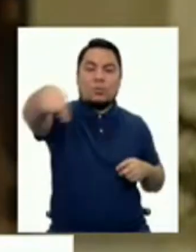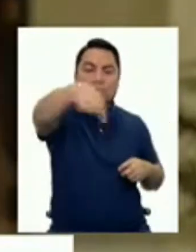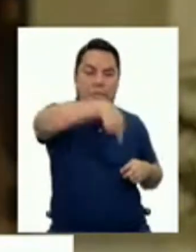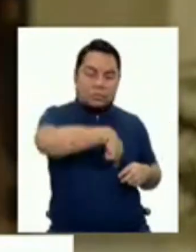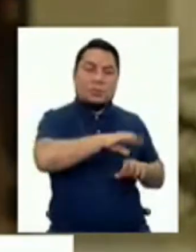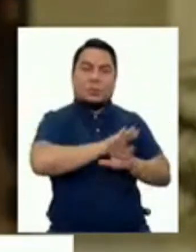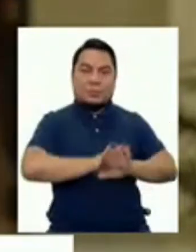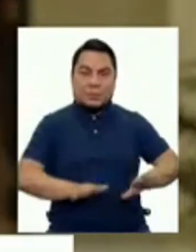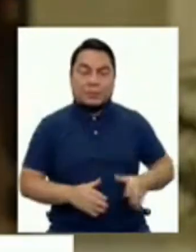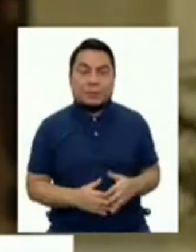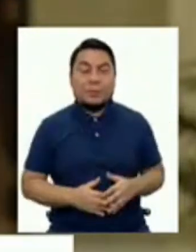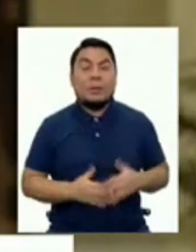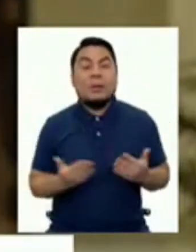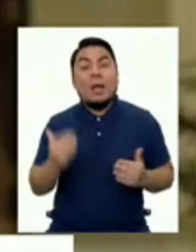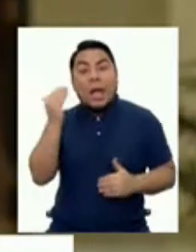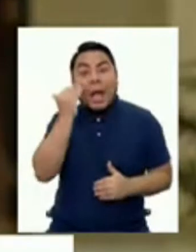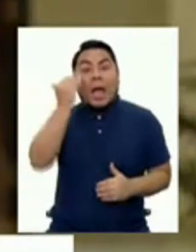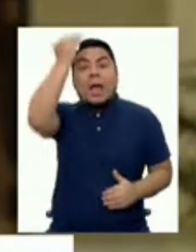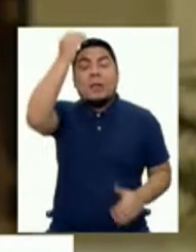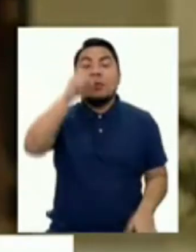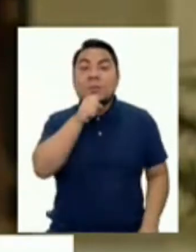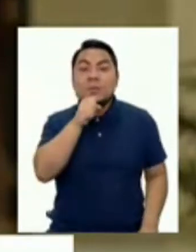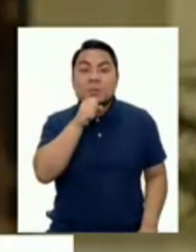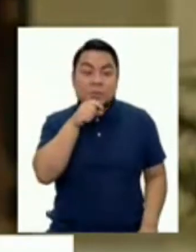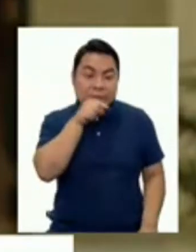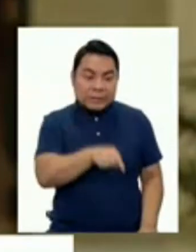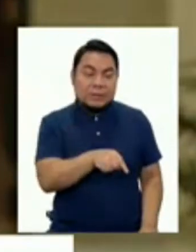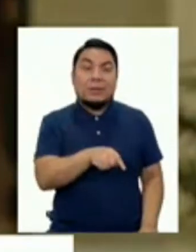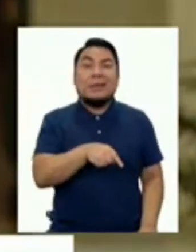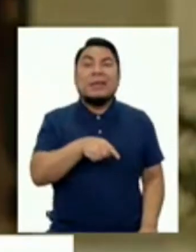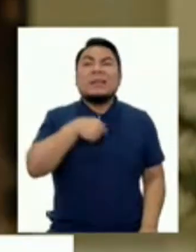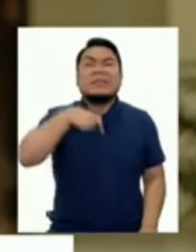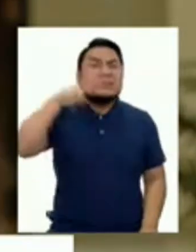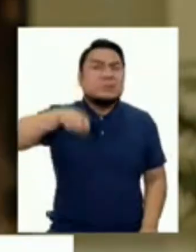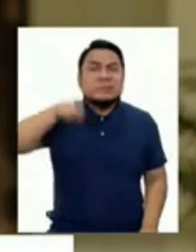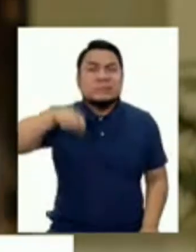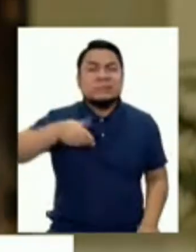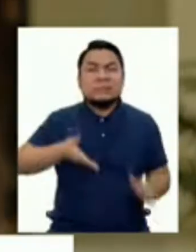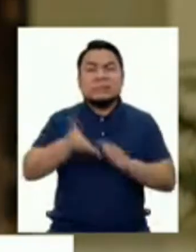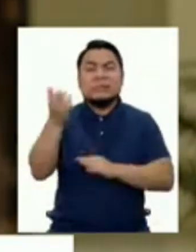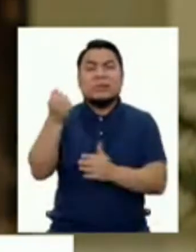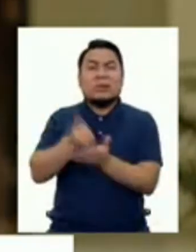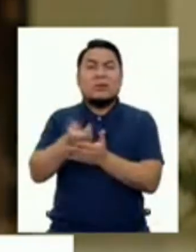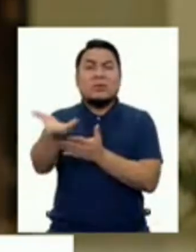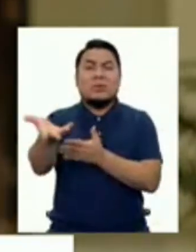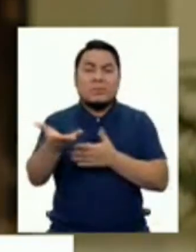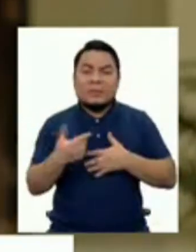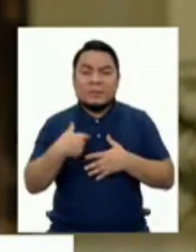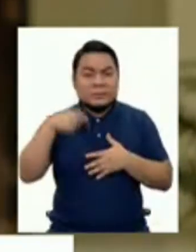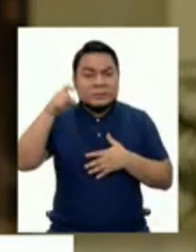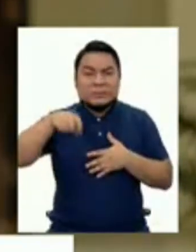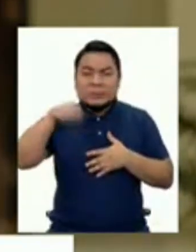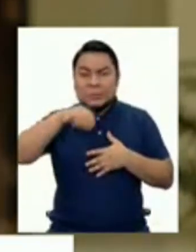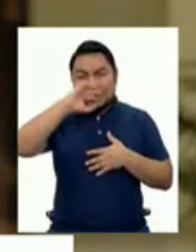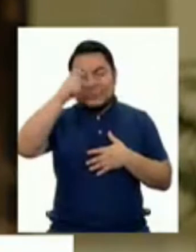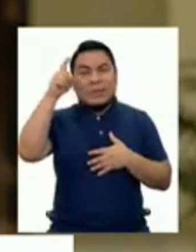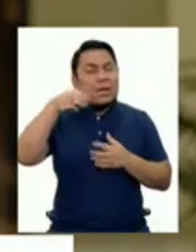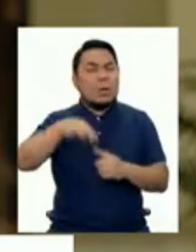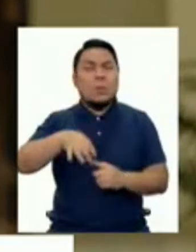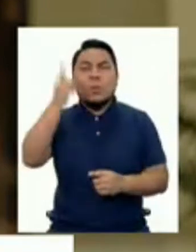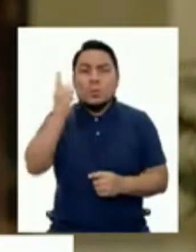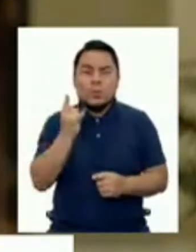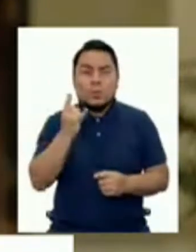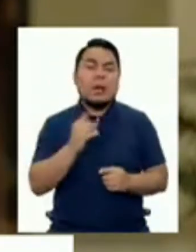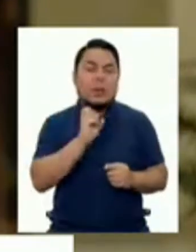Los adultos mayores, si tuvieran que hacer algún trámite que requiera su presencia obligatoria, si no,